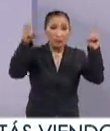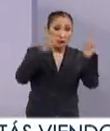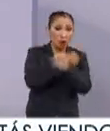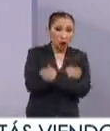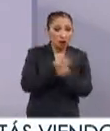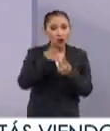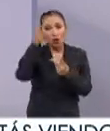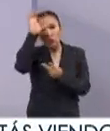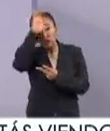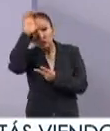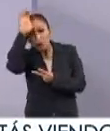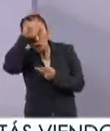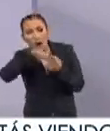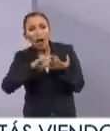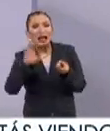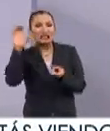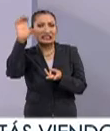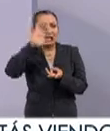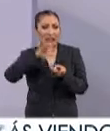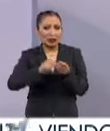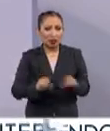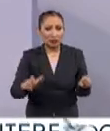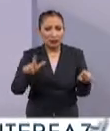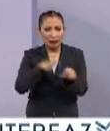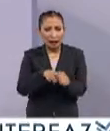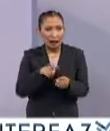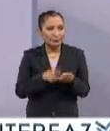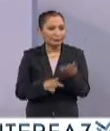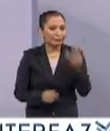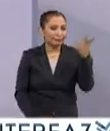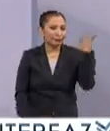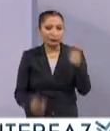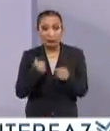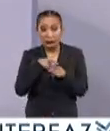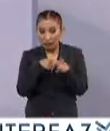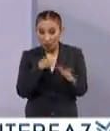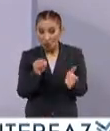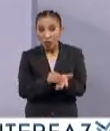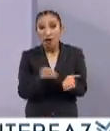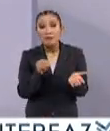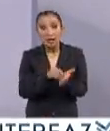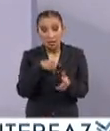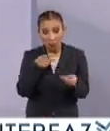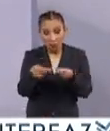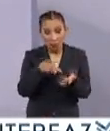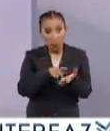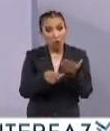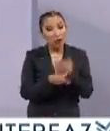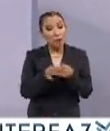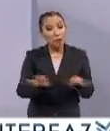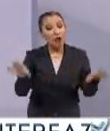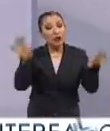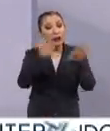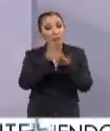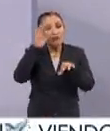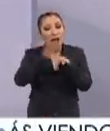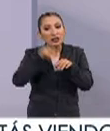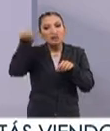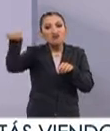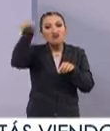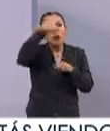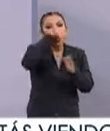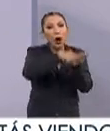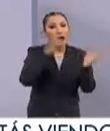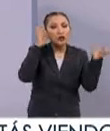educativos, culturales, científicos, sociales. Y bueno, siguen teniendo proyectos muy importantes, ampliando su